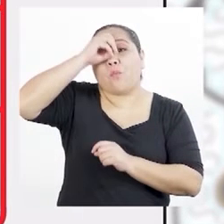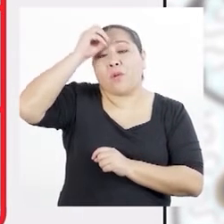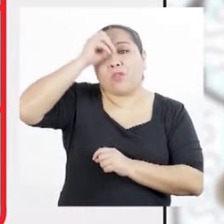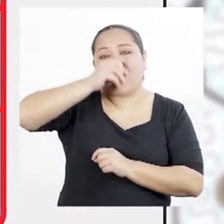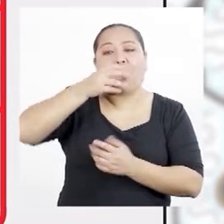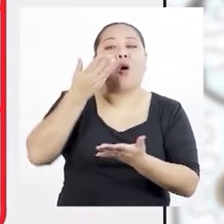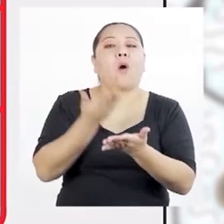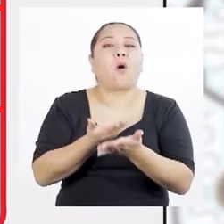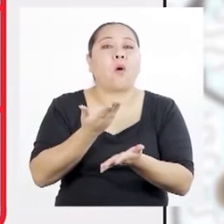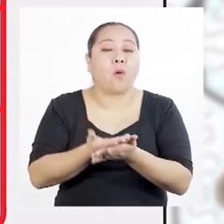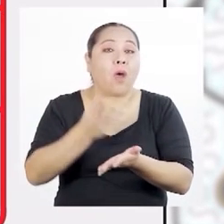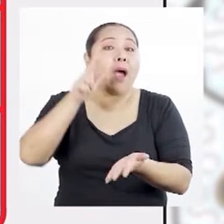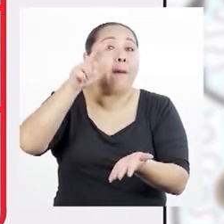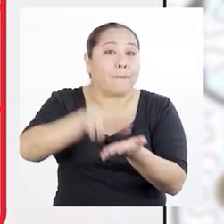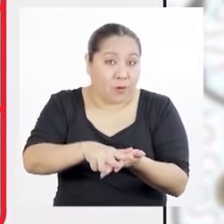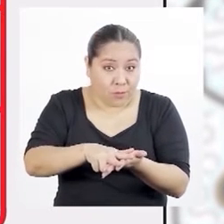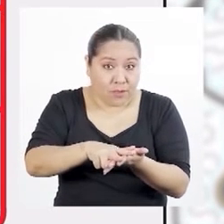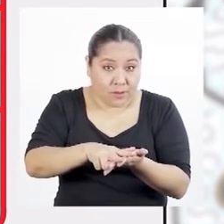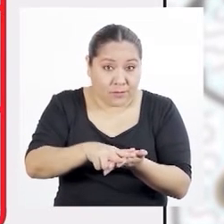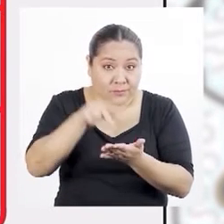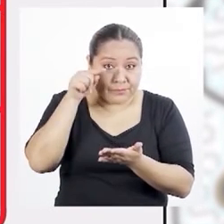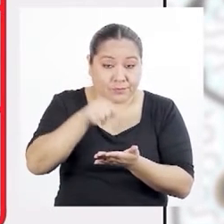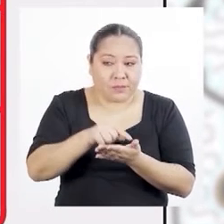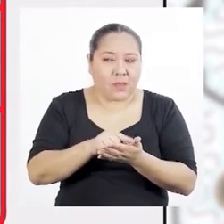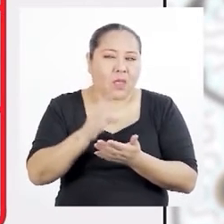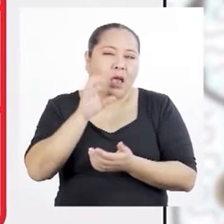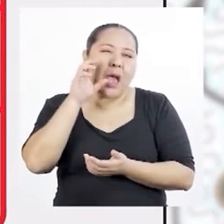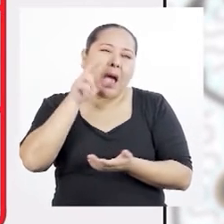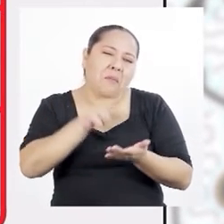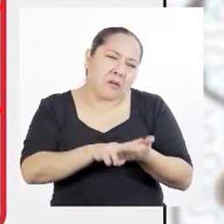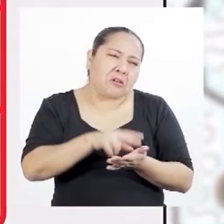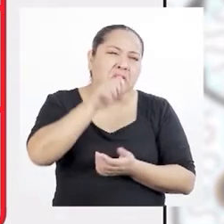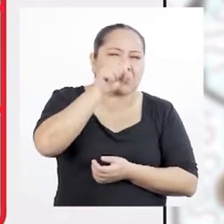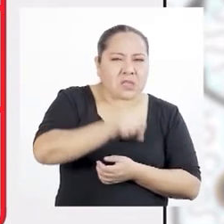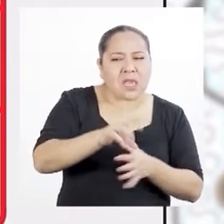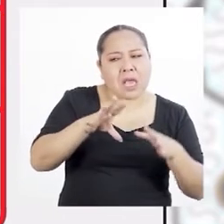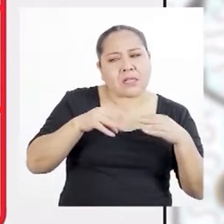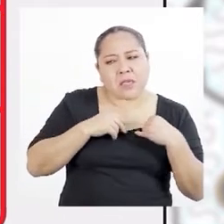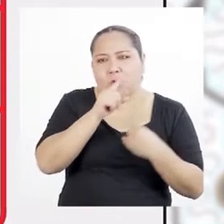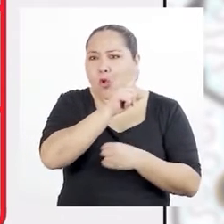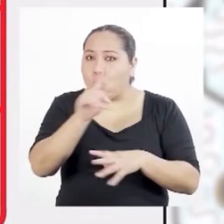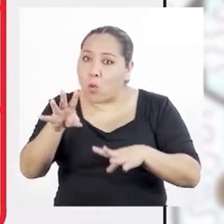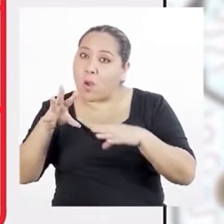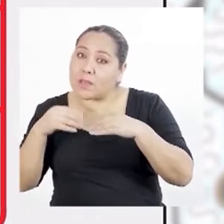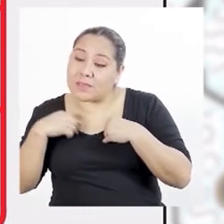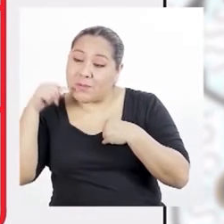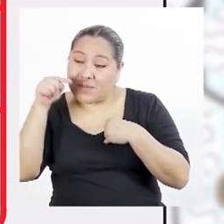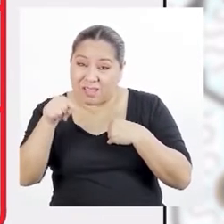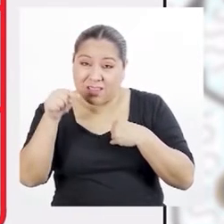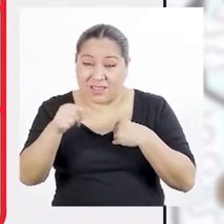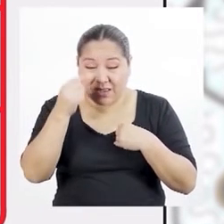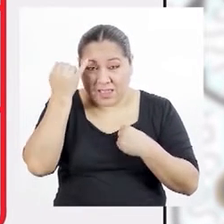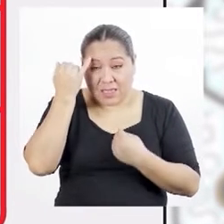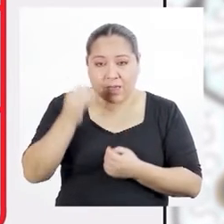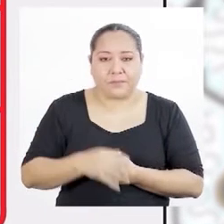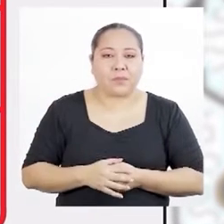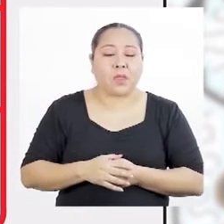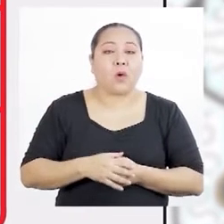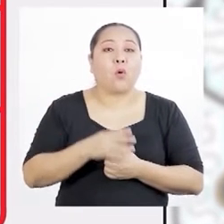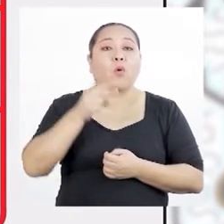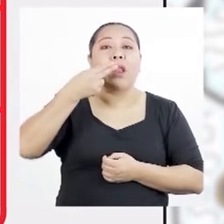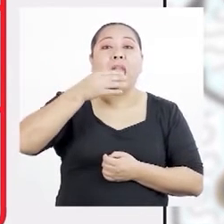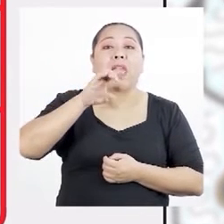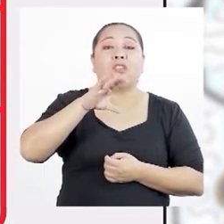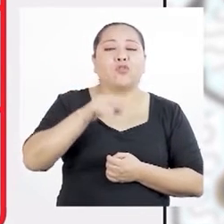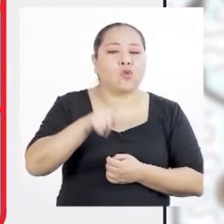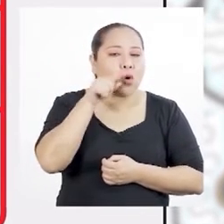la aprobación o desaprobación sobre una conducta o acontecimiento. Un hecho se puede verificar, es decir,